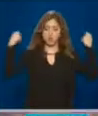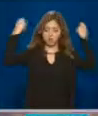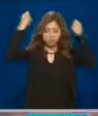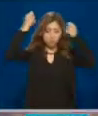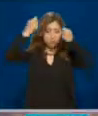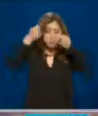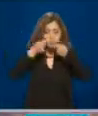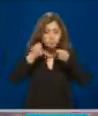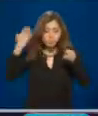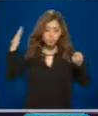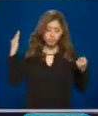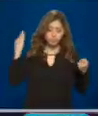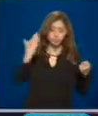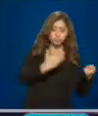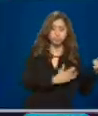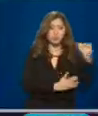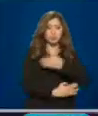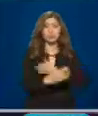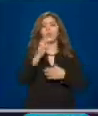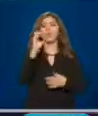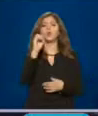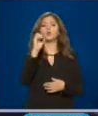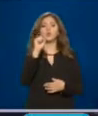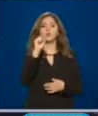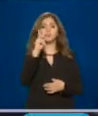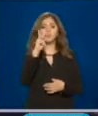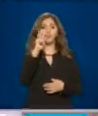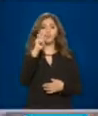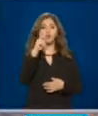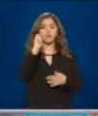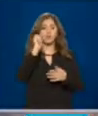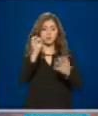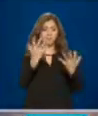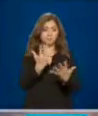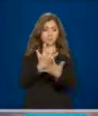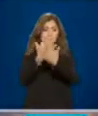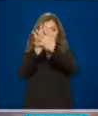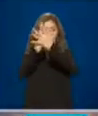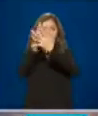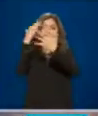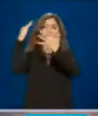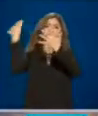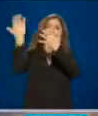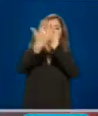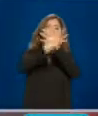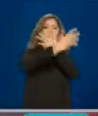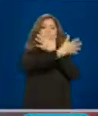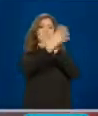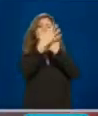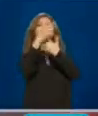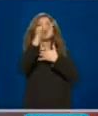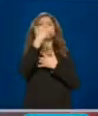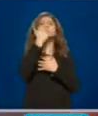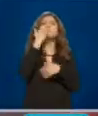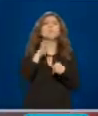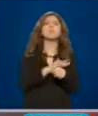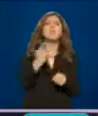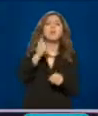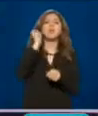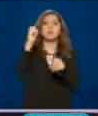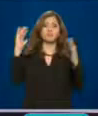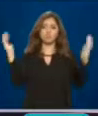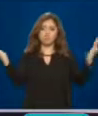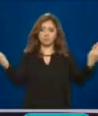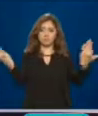cubre el ostensorio, o sea, lleva el ostensorio así y la capa lo cubre. ¿Y eso por qué? Es una tradición para darle